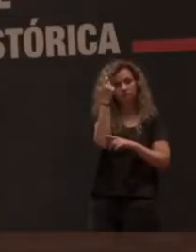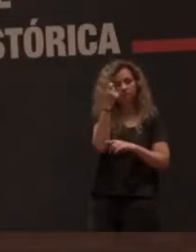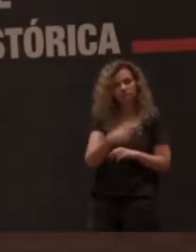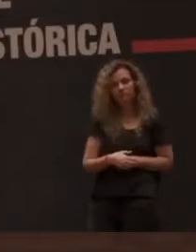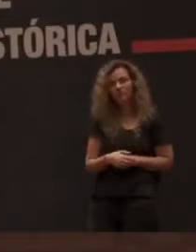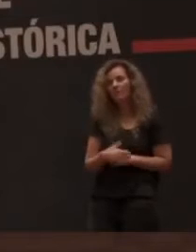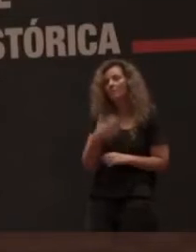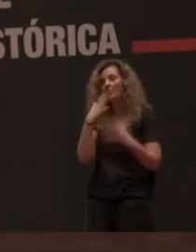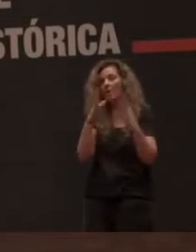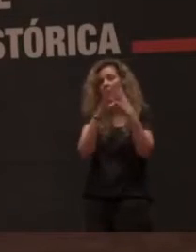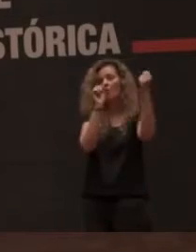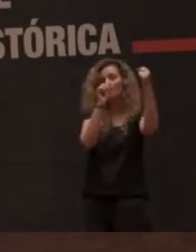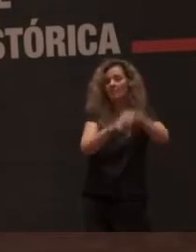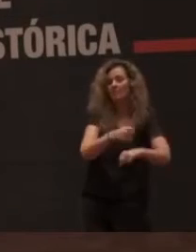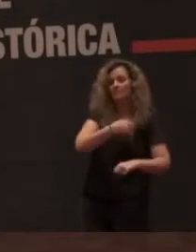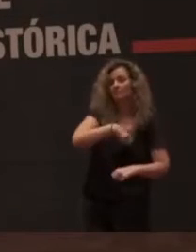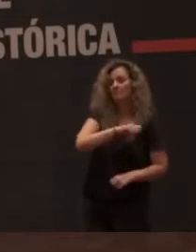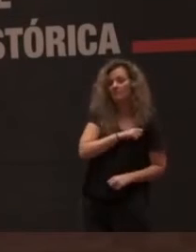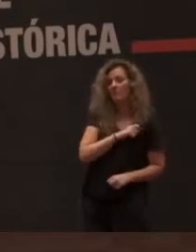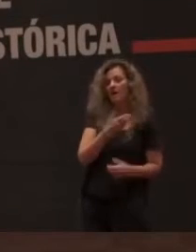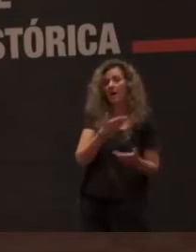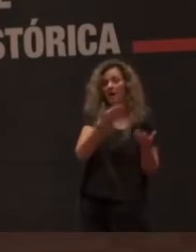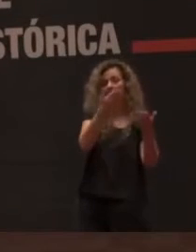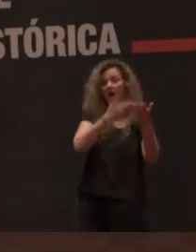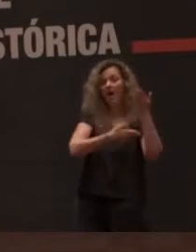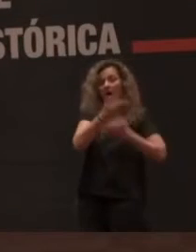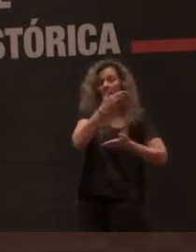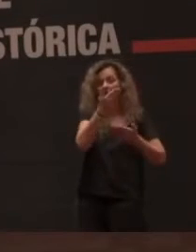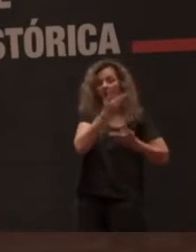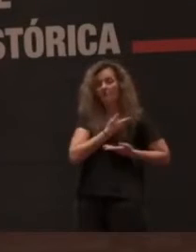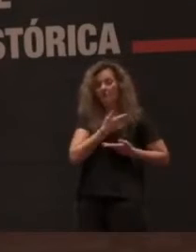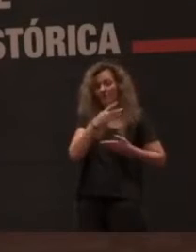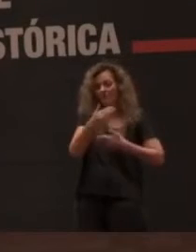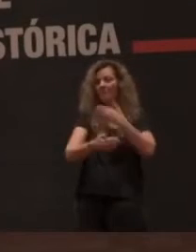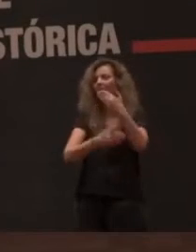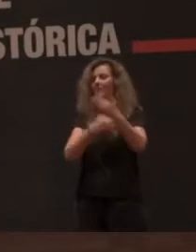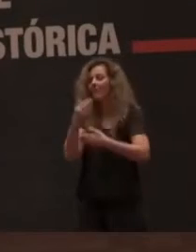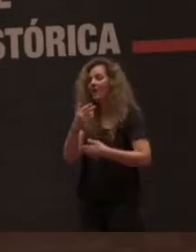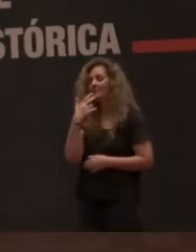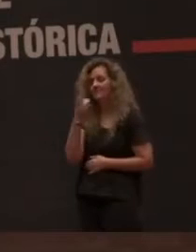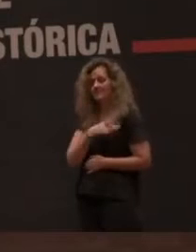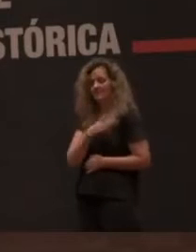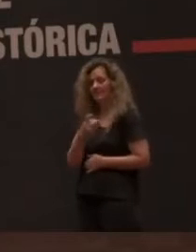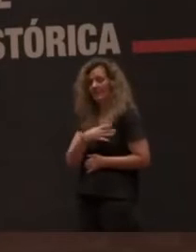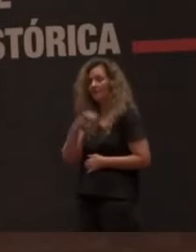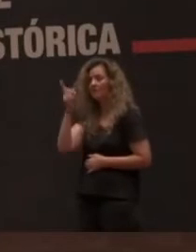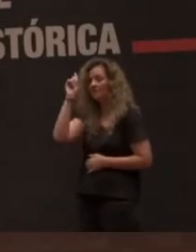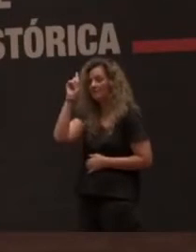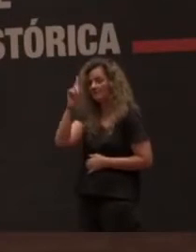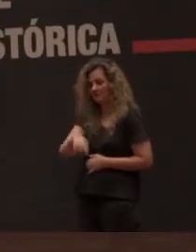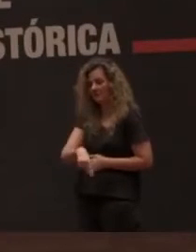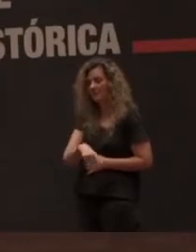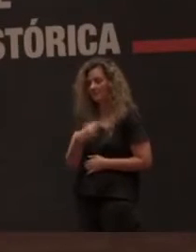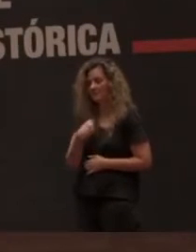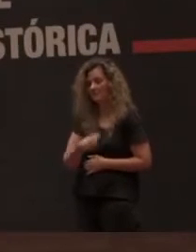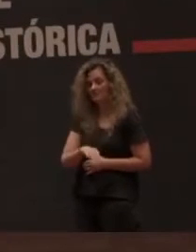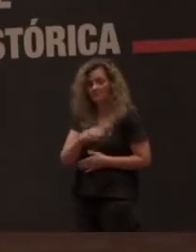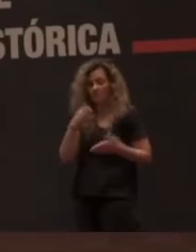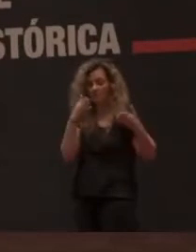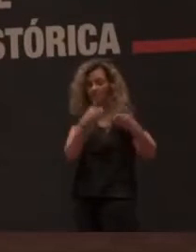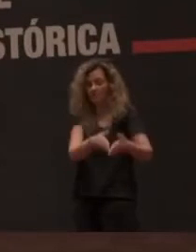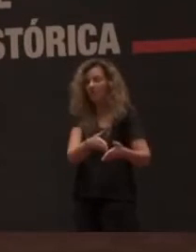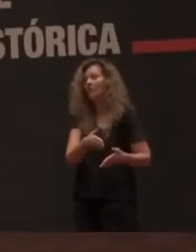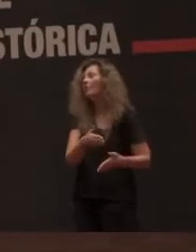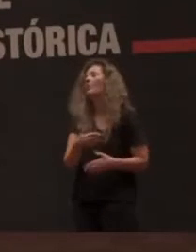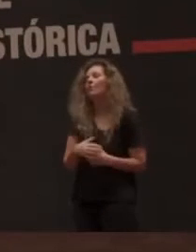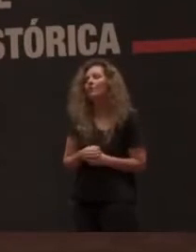el resultado de los franceses tenemos que fue un proceso cíclico que está superando desde la unidad de vista de los nacionales. Y al